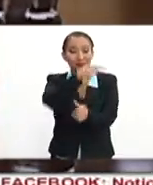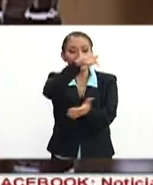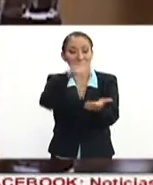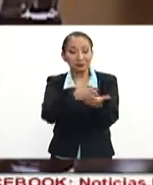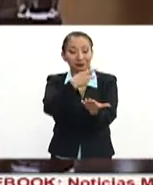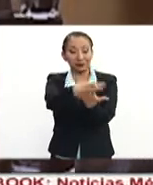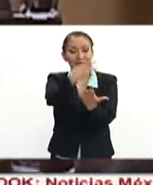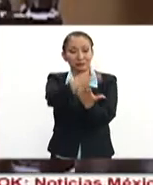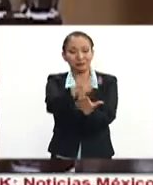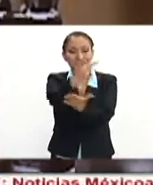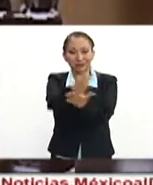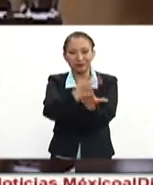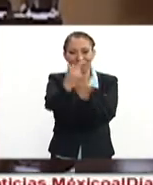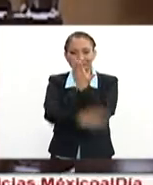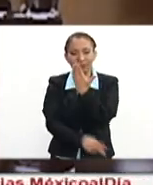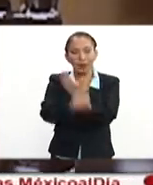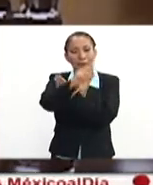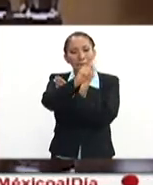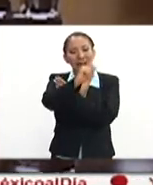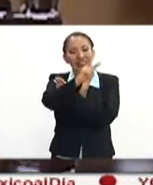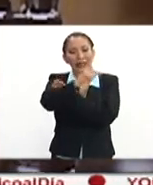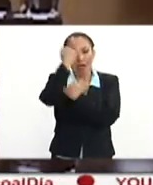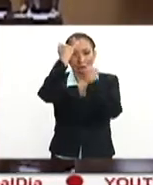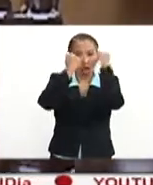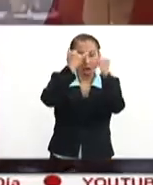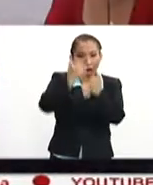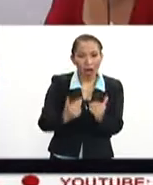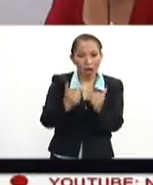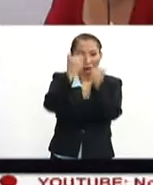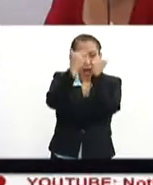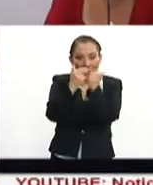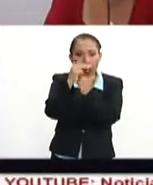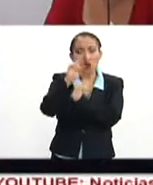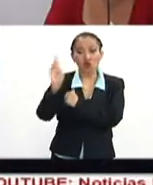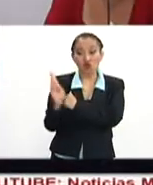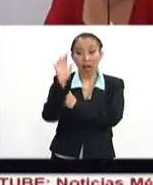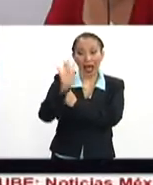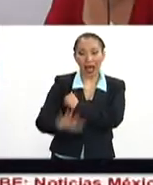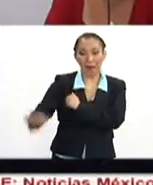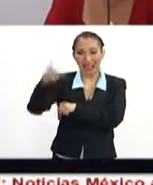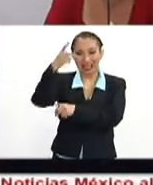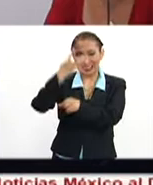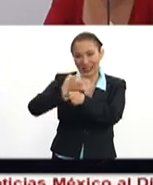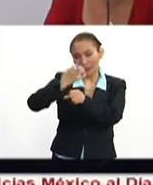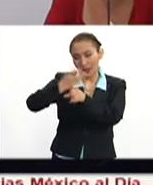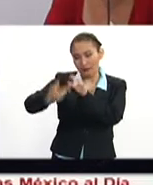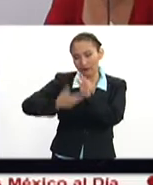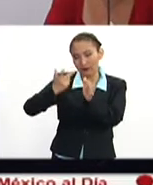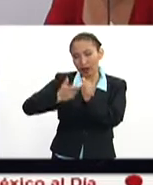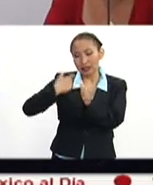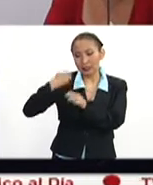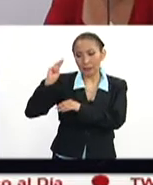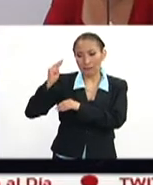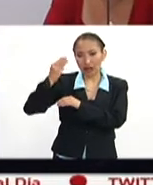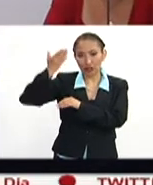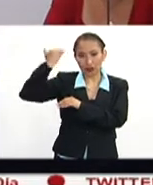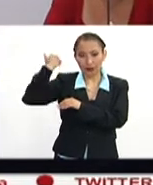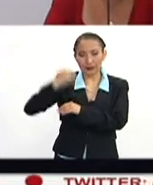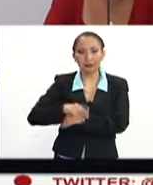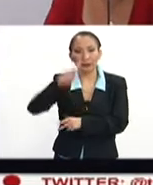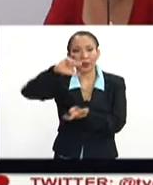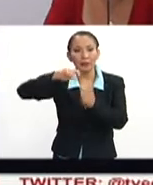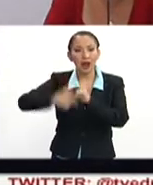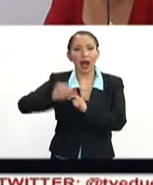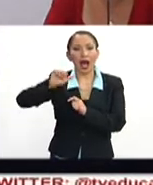de los premios del Programa al Patentamiento y la Innovación Profopi de la UNAM en su 5ª edición, celebrada en mayo pasado.